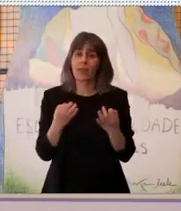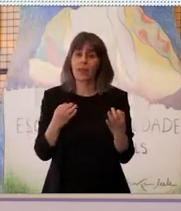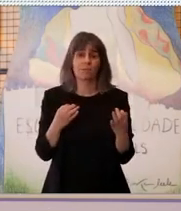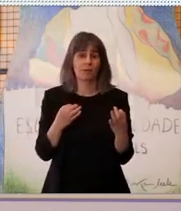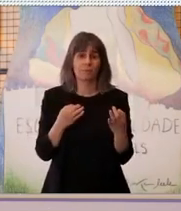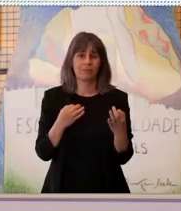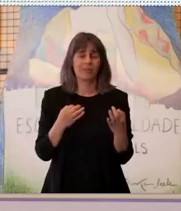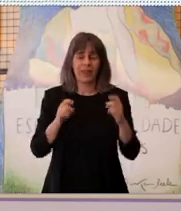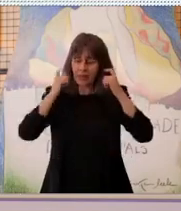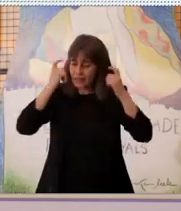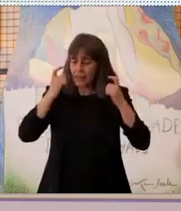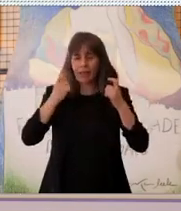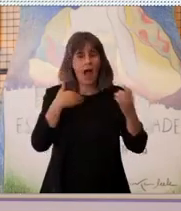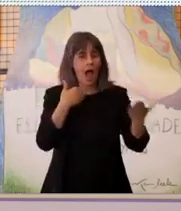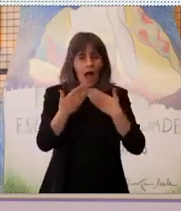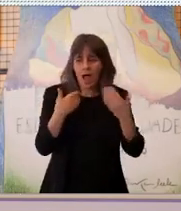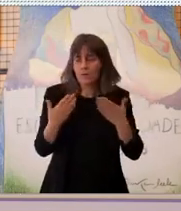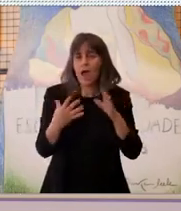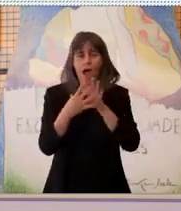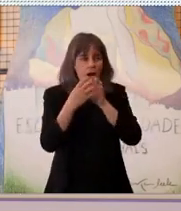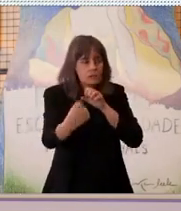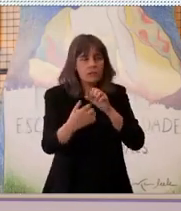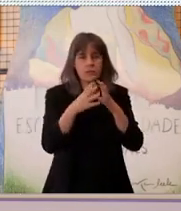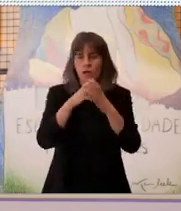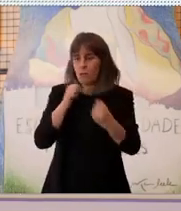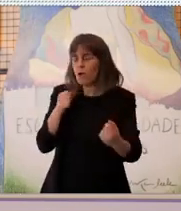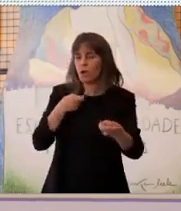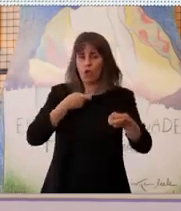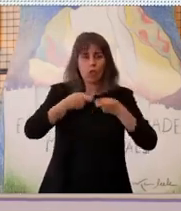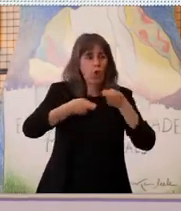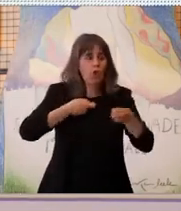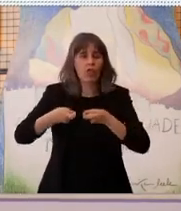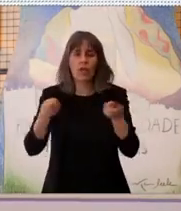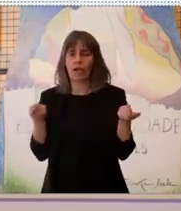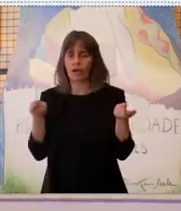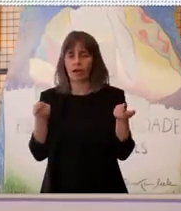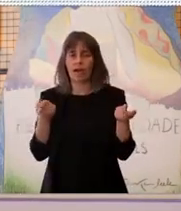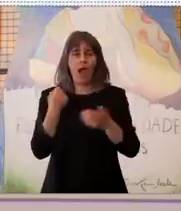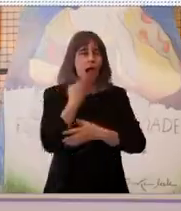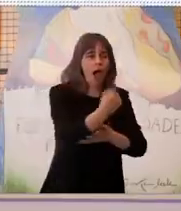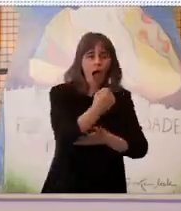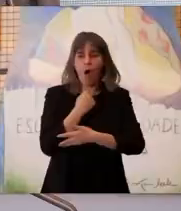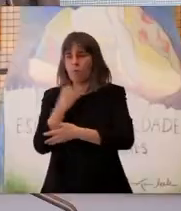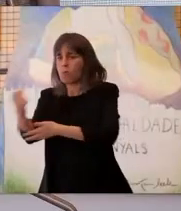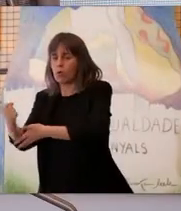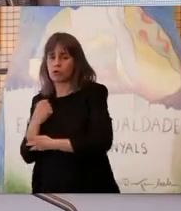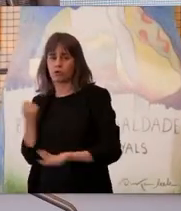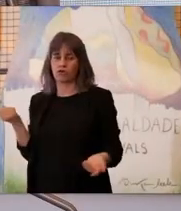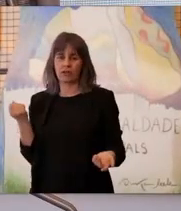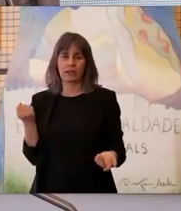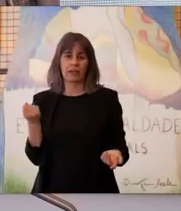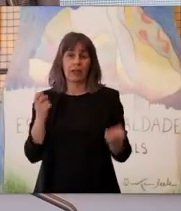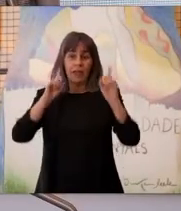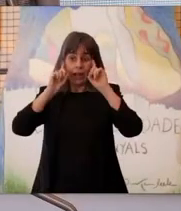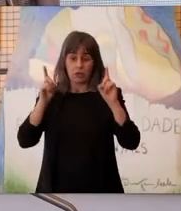que ser capaces de hablar de negociar entre nosotras y de apoyarnos si no hay ya no digo